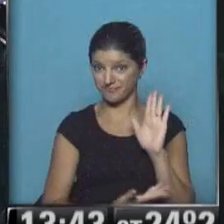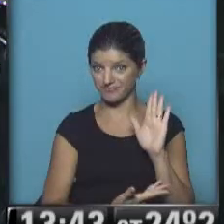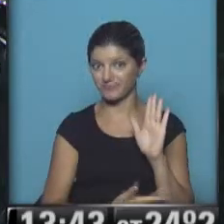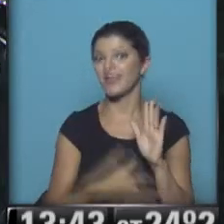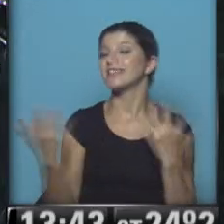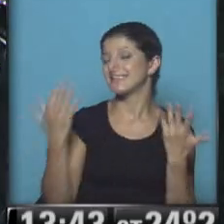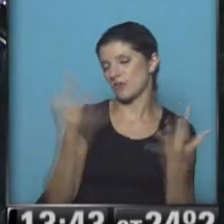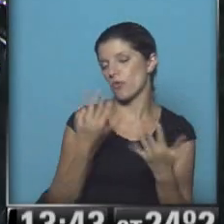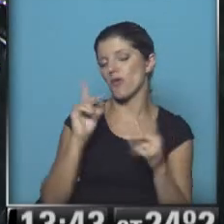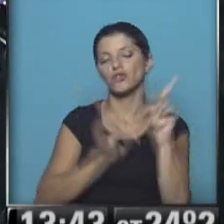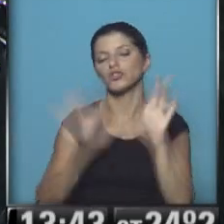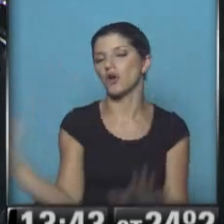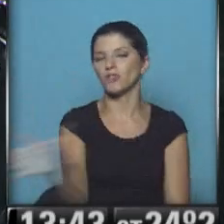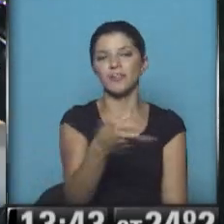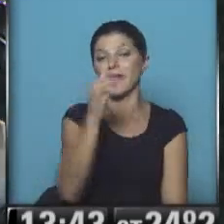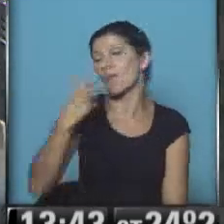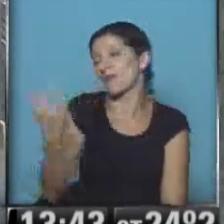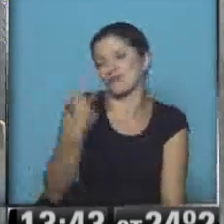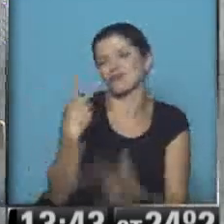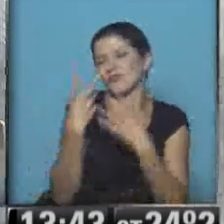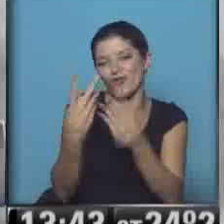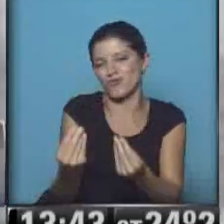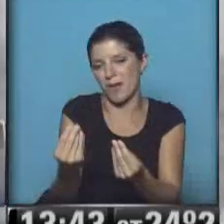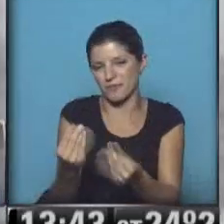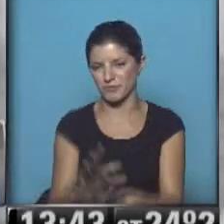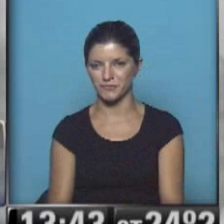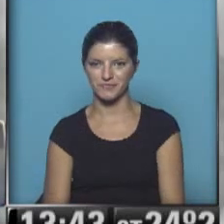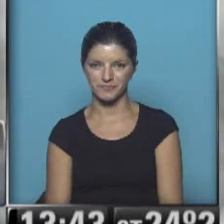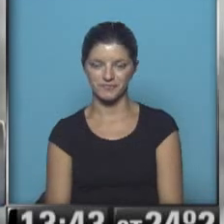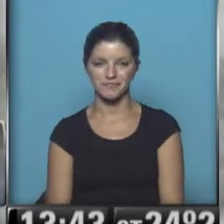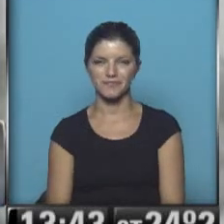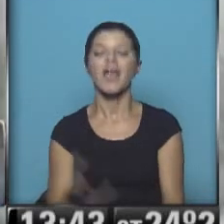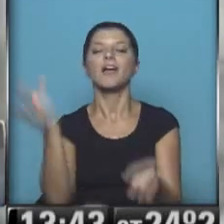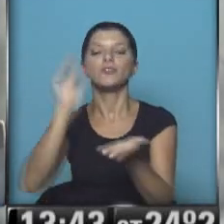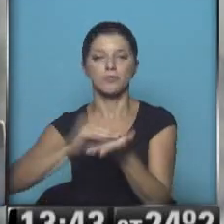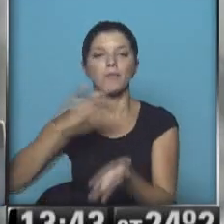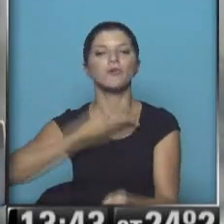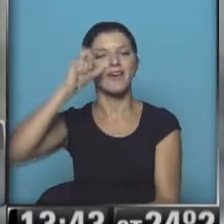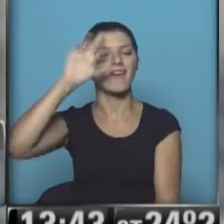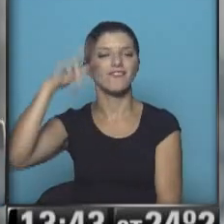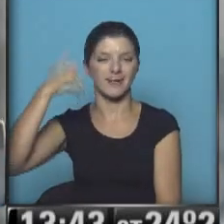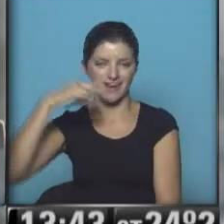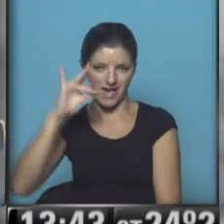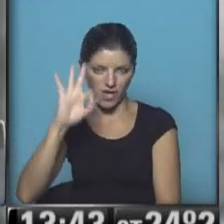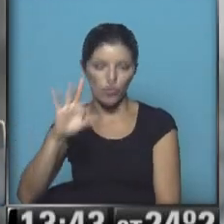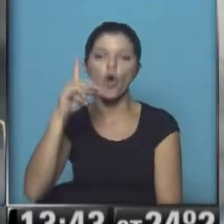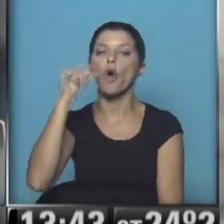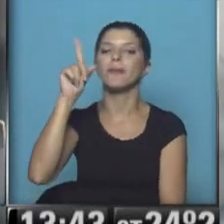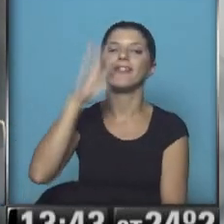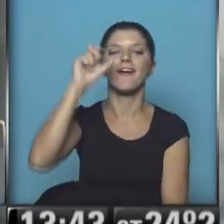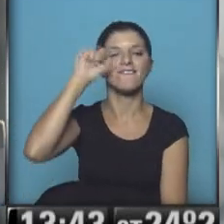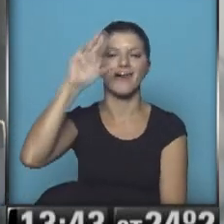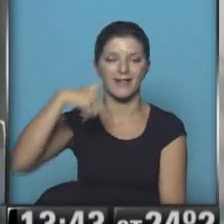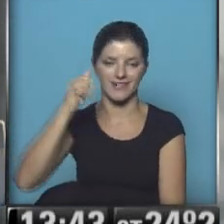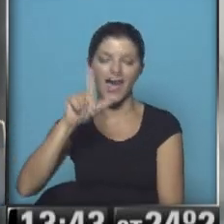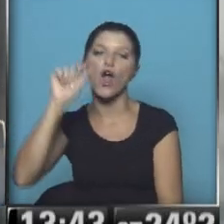que seguro muchos adivinaron porque nosotros ayudamos con nombramos sumamos a Fernando de San Nicolás Juan Manuel de Bernal Carlos